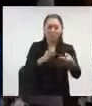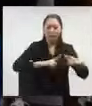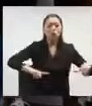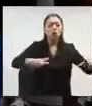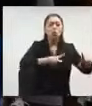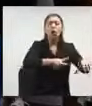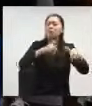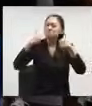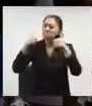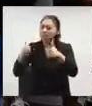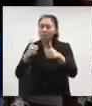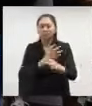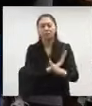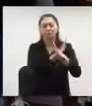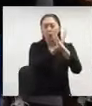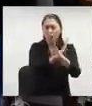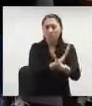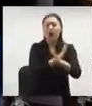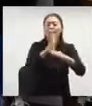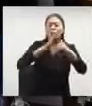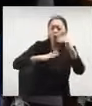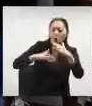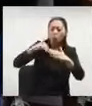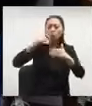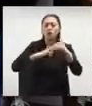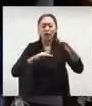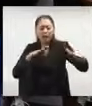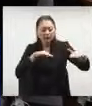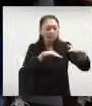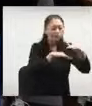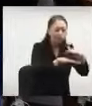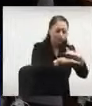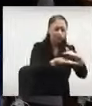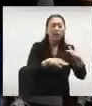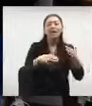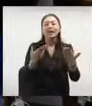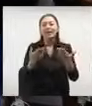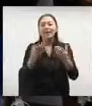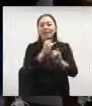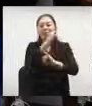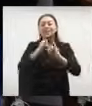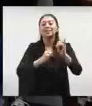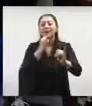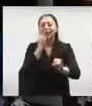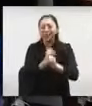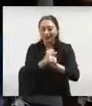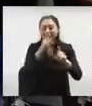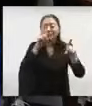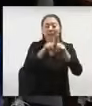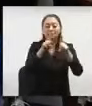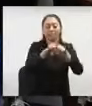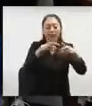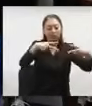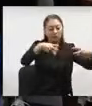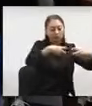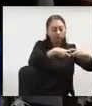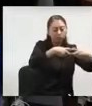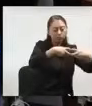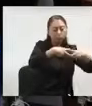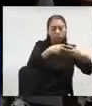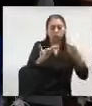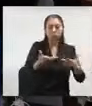requisitos: seguridad, comodidad, estacionamiento, wifi, planta eléctrica que puede entrar en 3